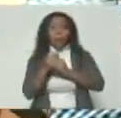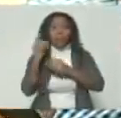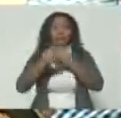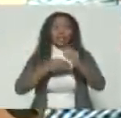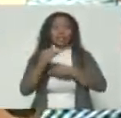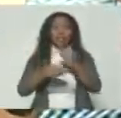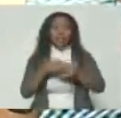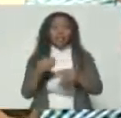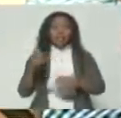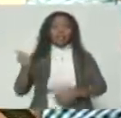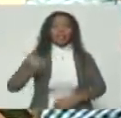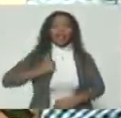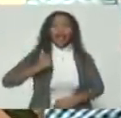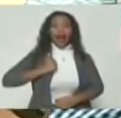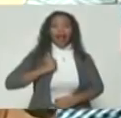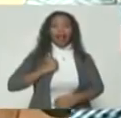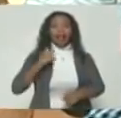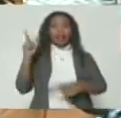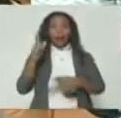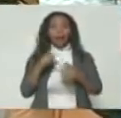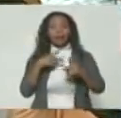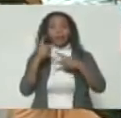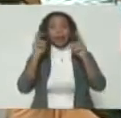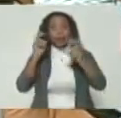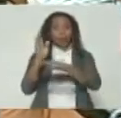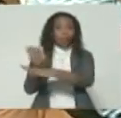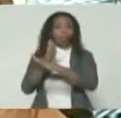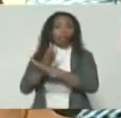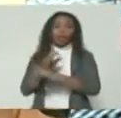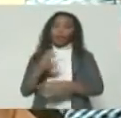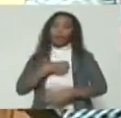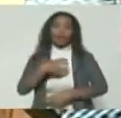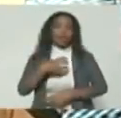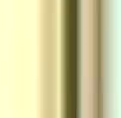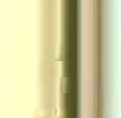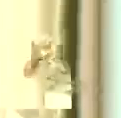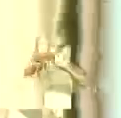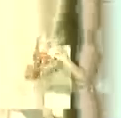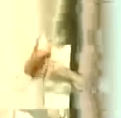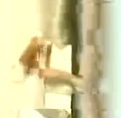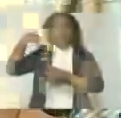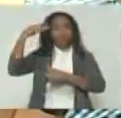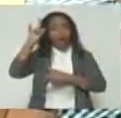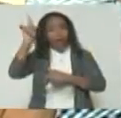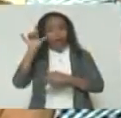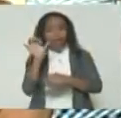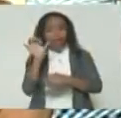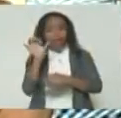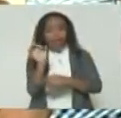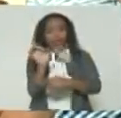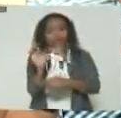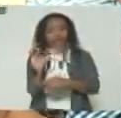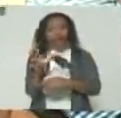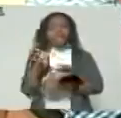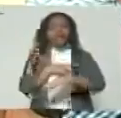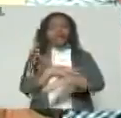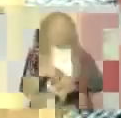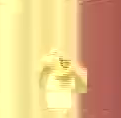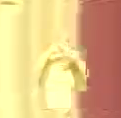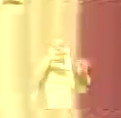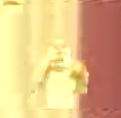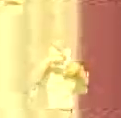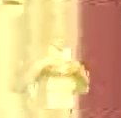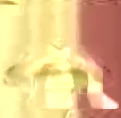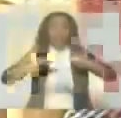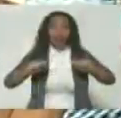semilla canadiense y producto del bloqueo no pudieron seguir accediendo a esa semilla. Con el Ministerio de Agricultura, el Consejo